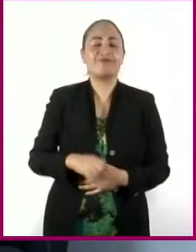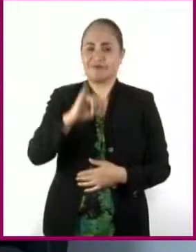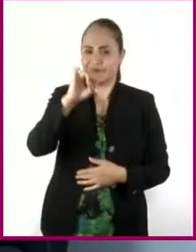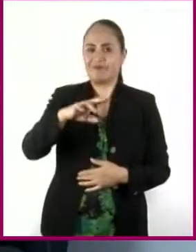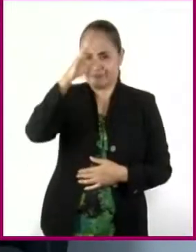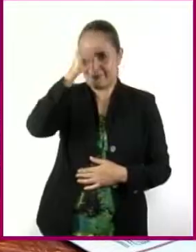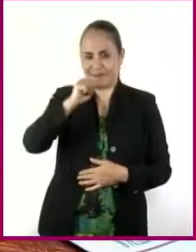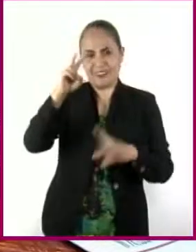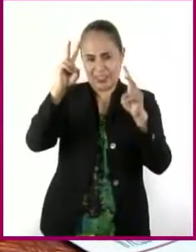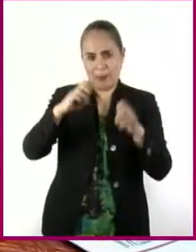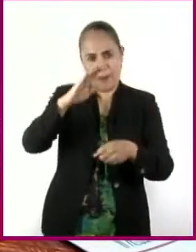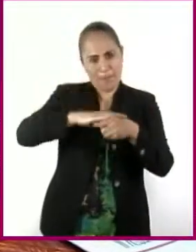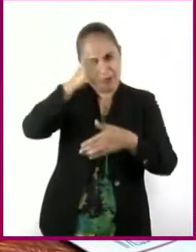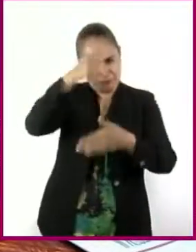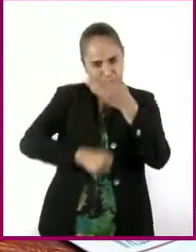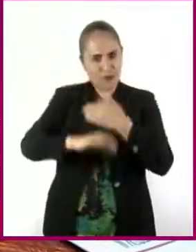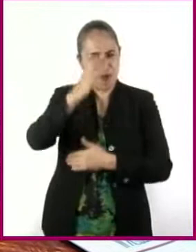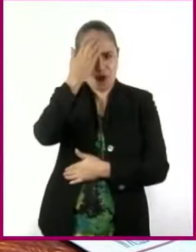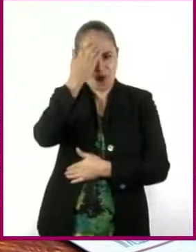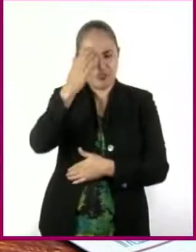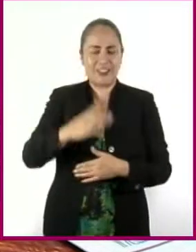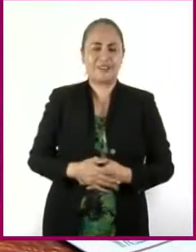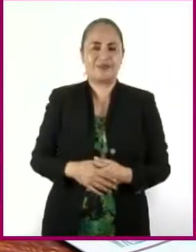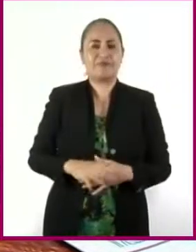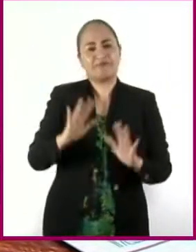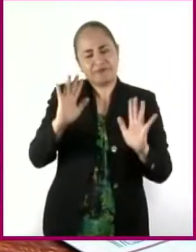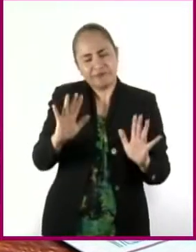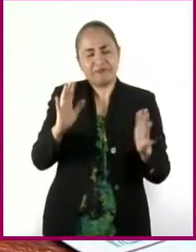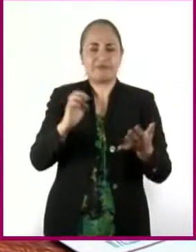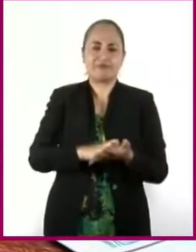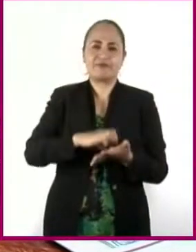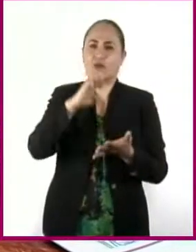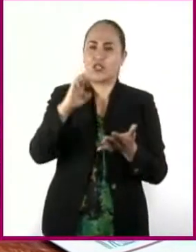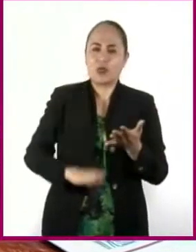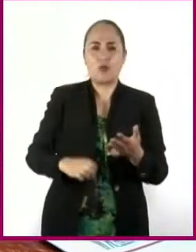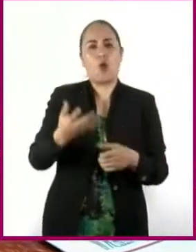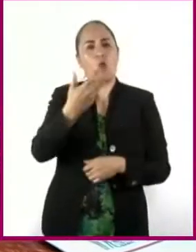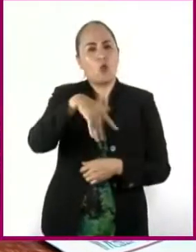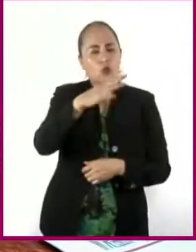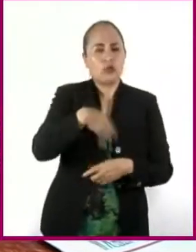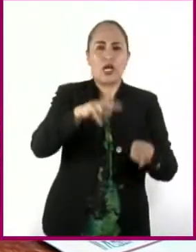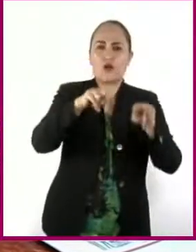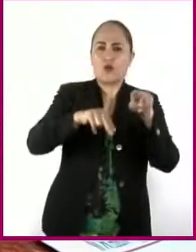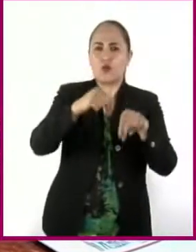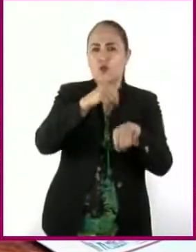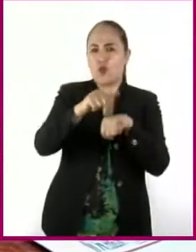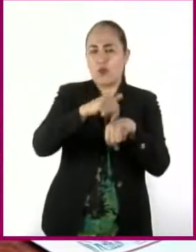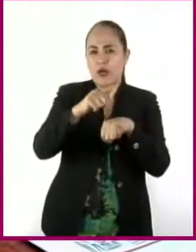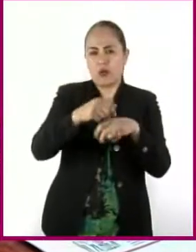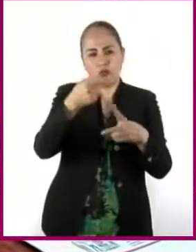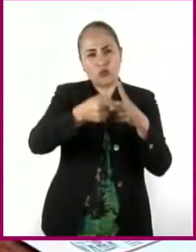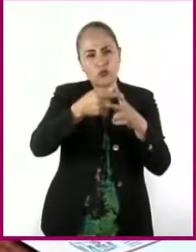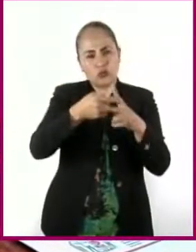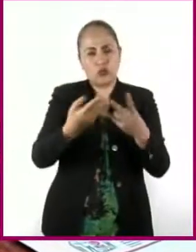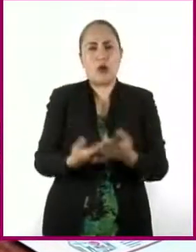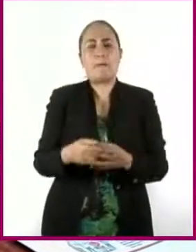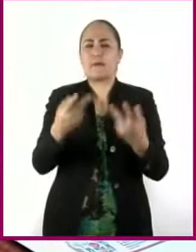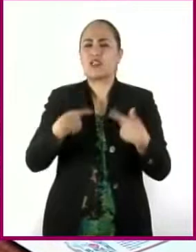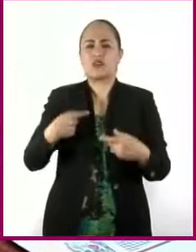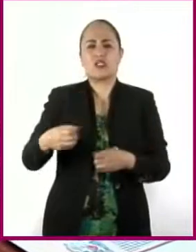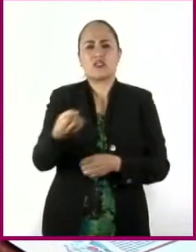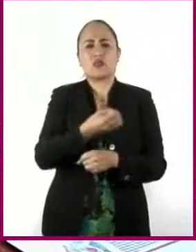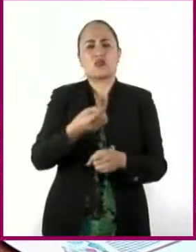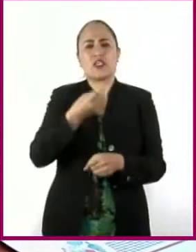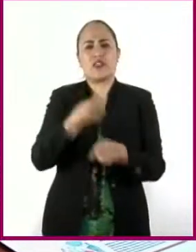sobre este tema. Se me ocurre que, por ejemplo, busquemos estadísticas y de qué manera la sociedad considera